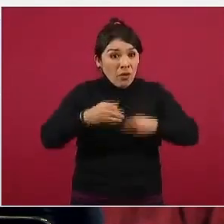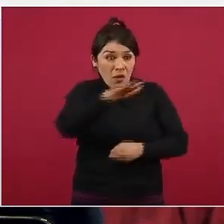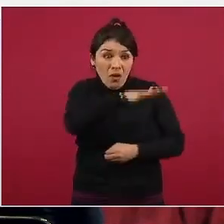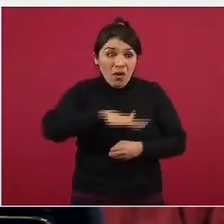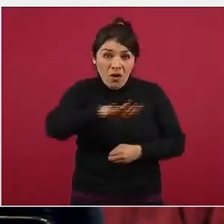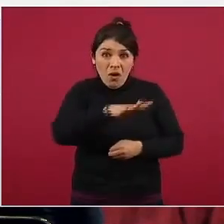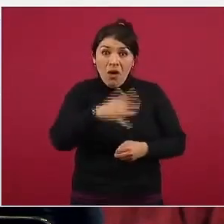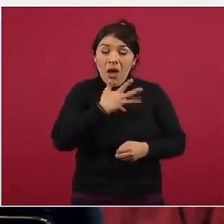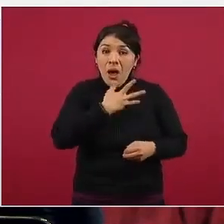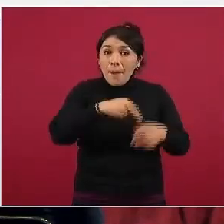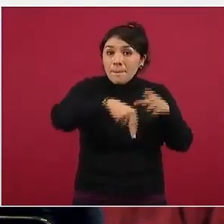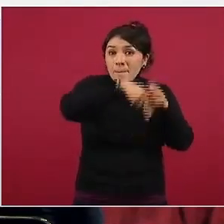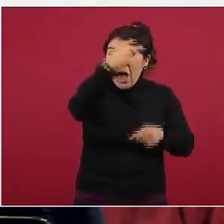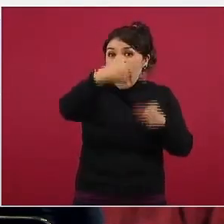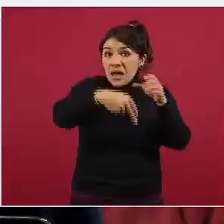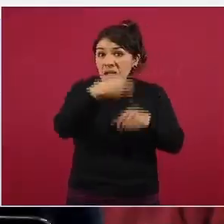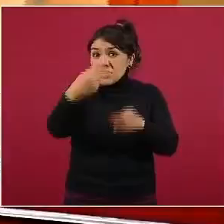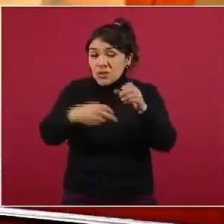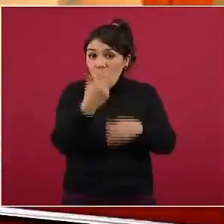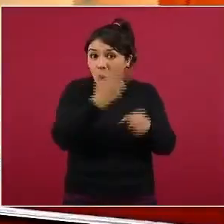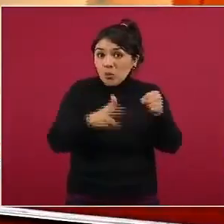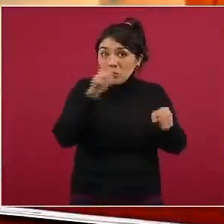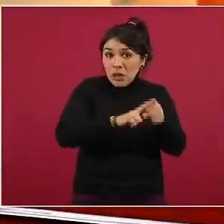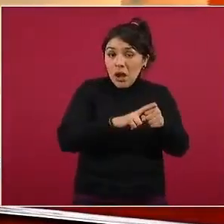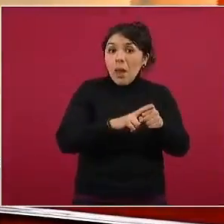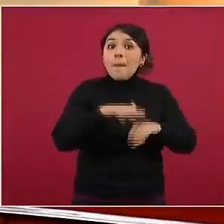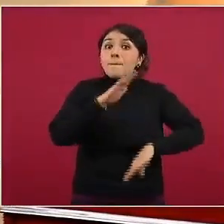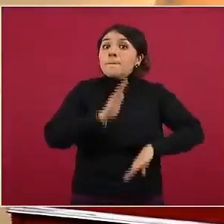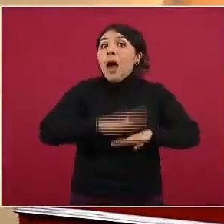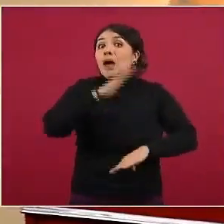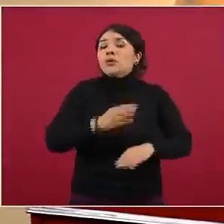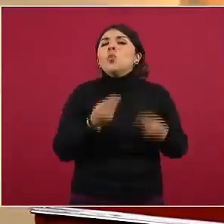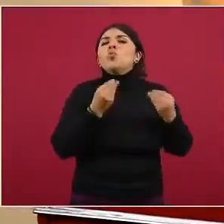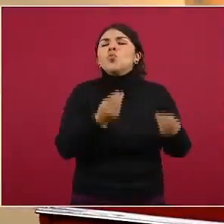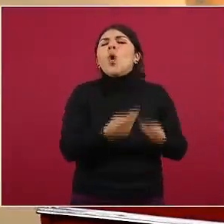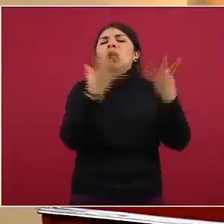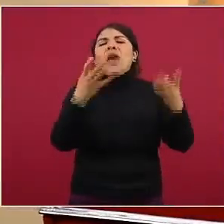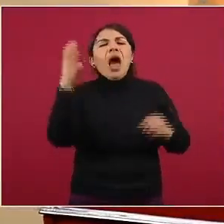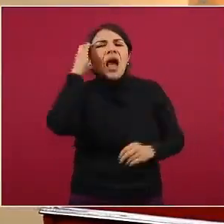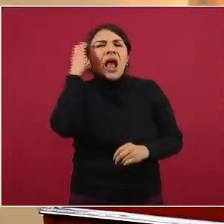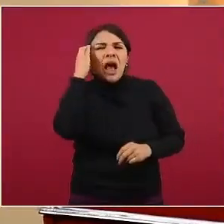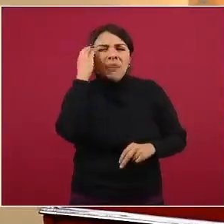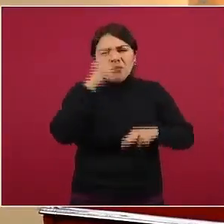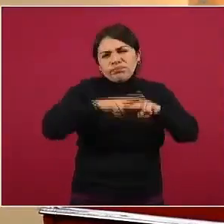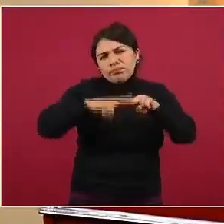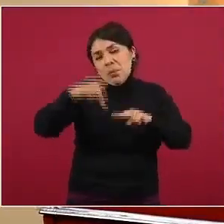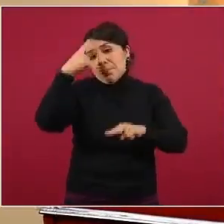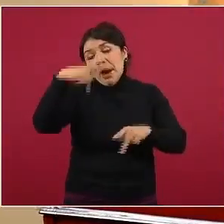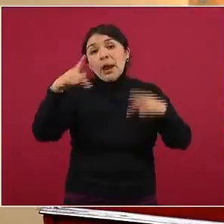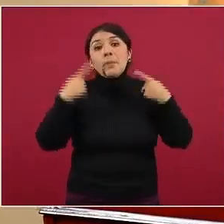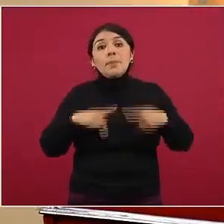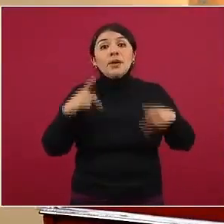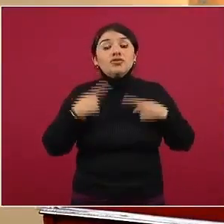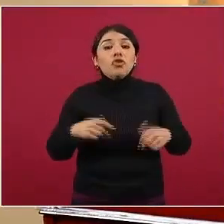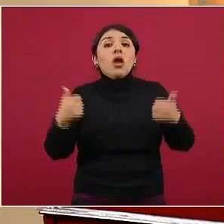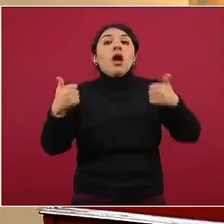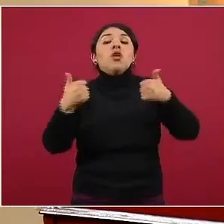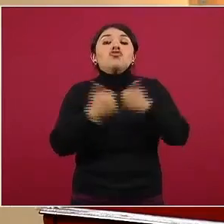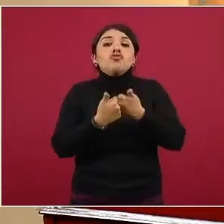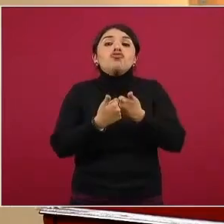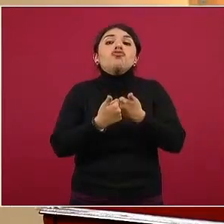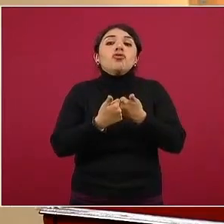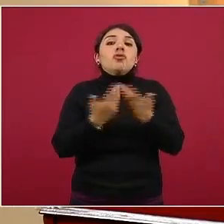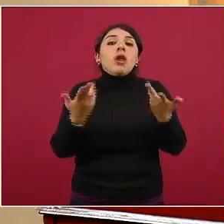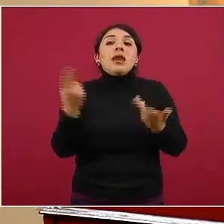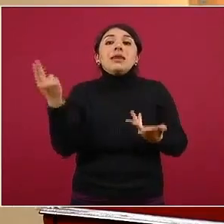una disponibilidad mayor en cuanto a número de camas para pacientes